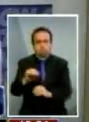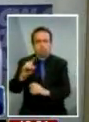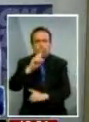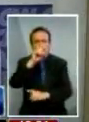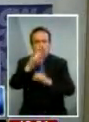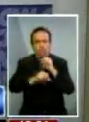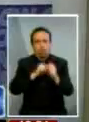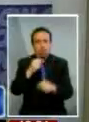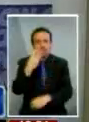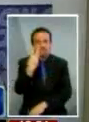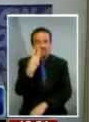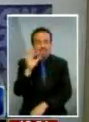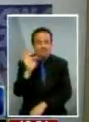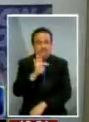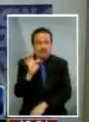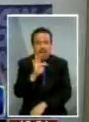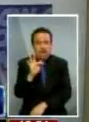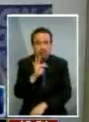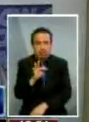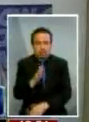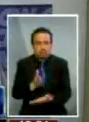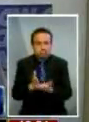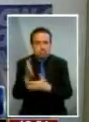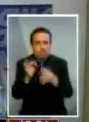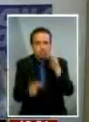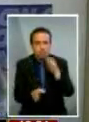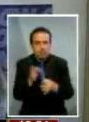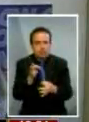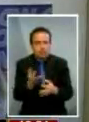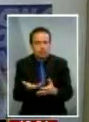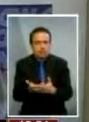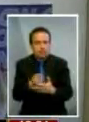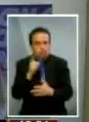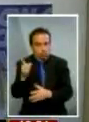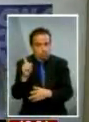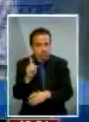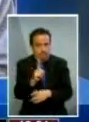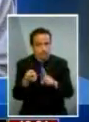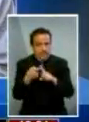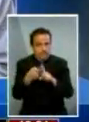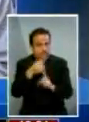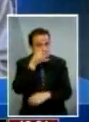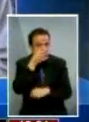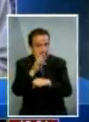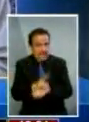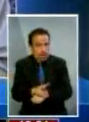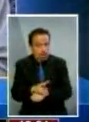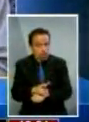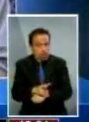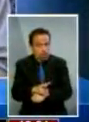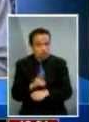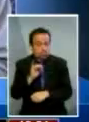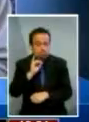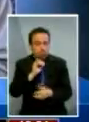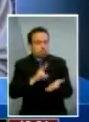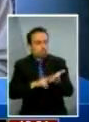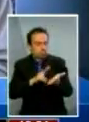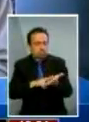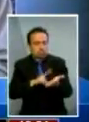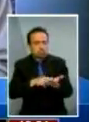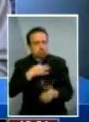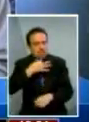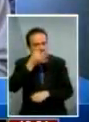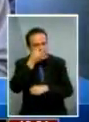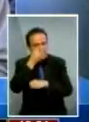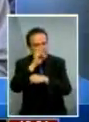juicio el 3 de febrero. Usted va a participar como testigo, ¿no es verdad? Sí, yo estoy como